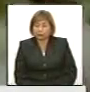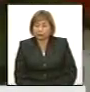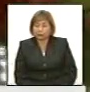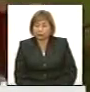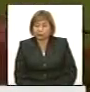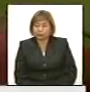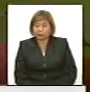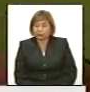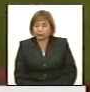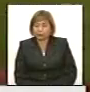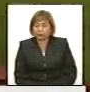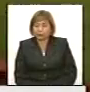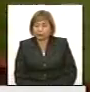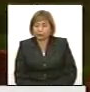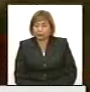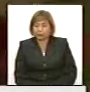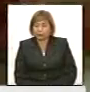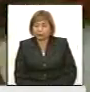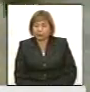Y el otro lado,